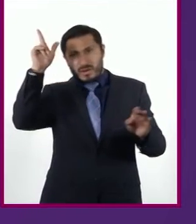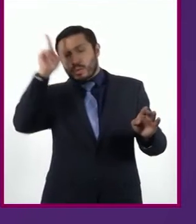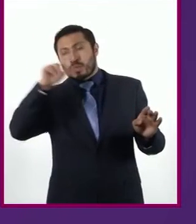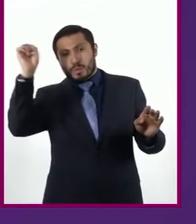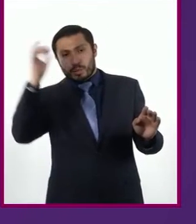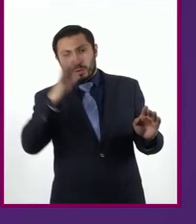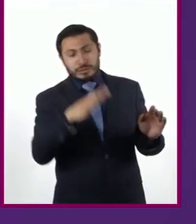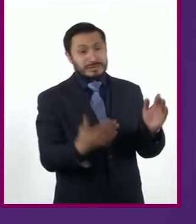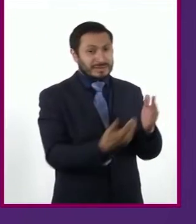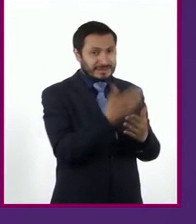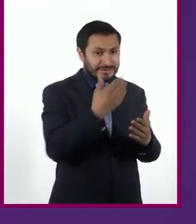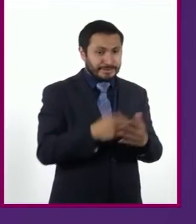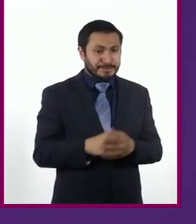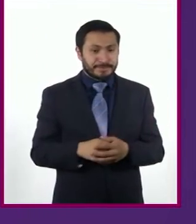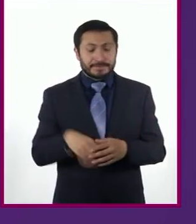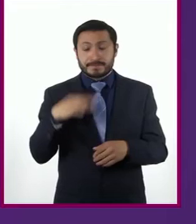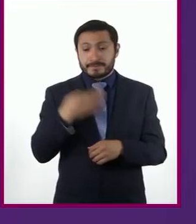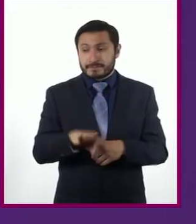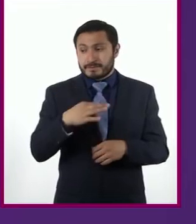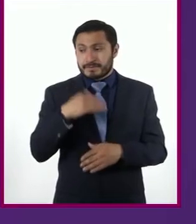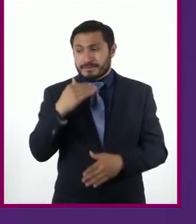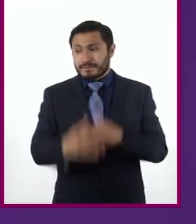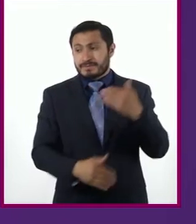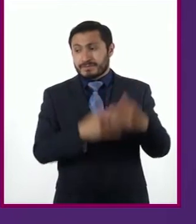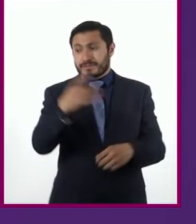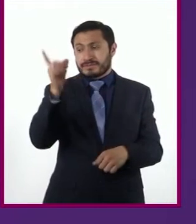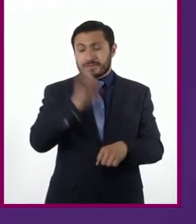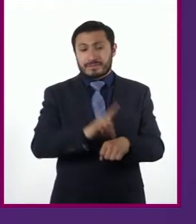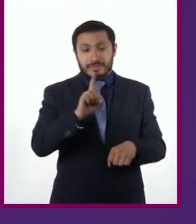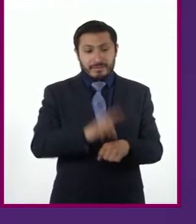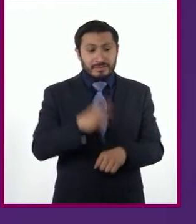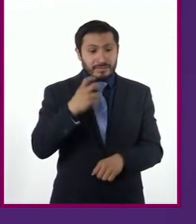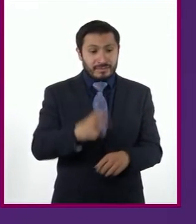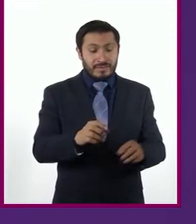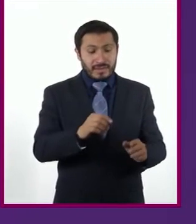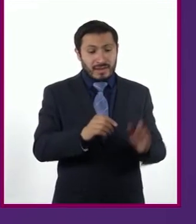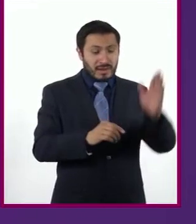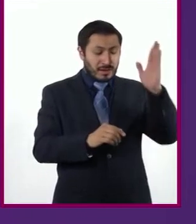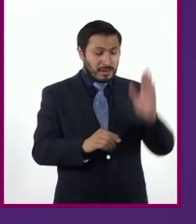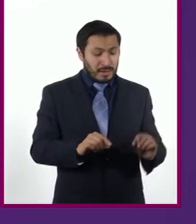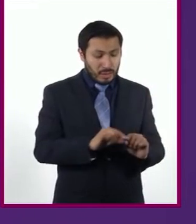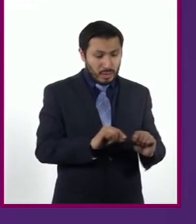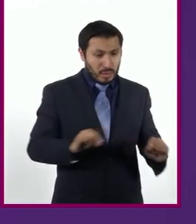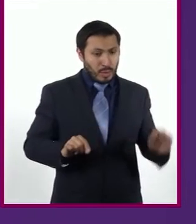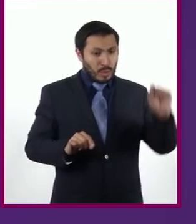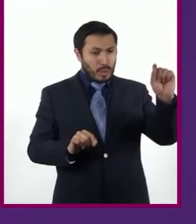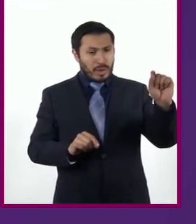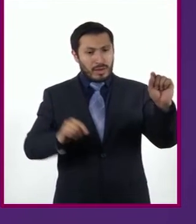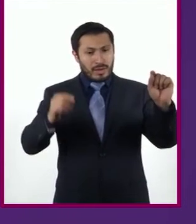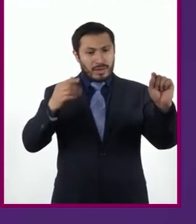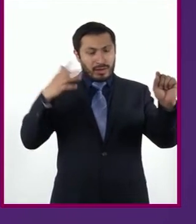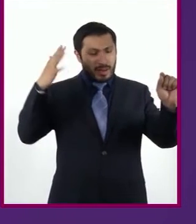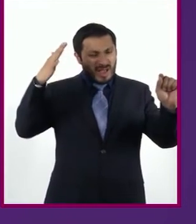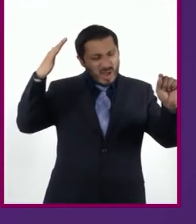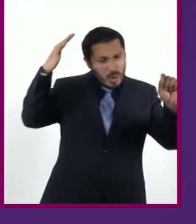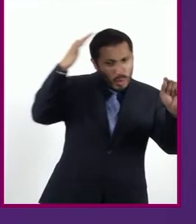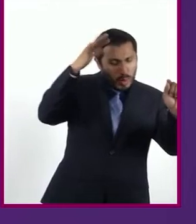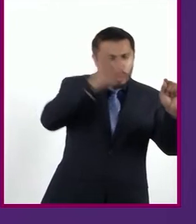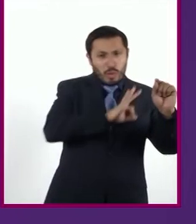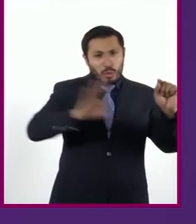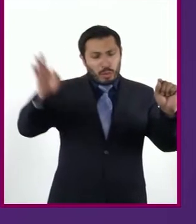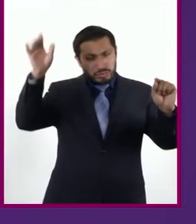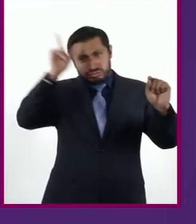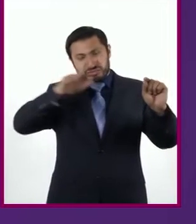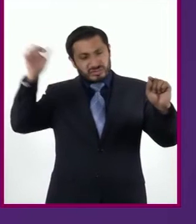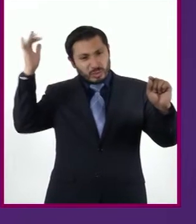la mañana. Y mientras avanza el día, este sería el punto más bajo que la sombra podría interferir con el